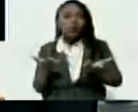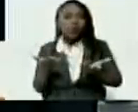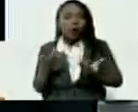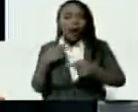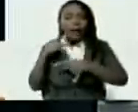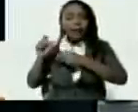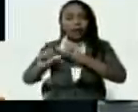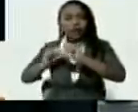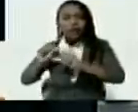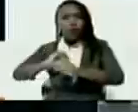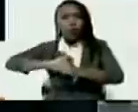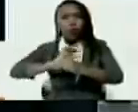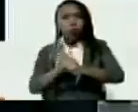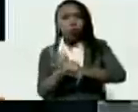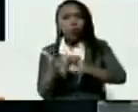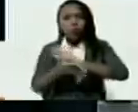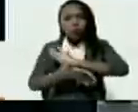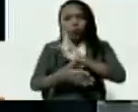producto del coronavirus,